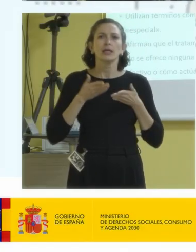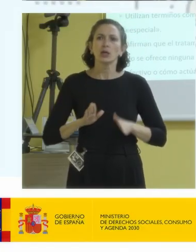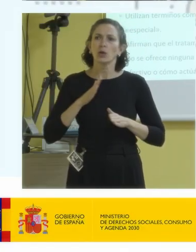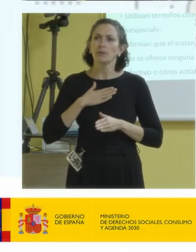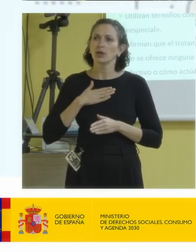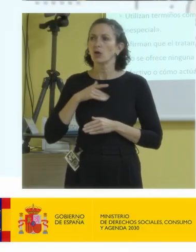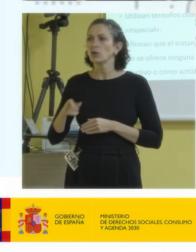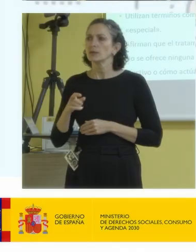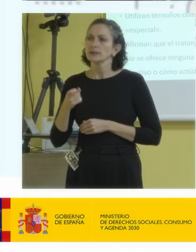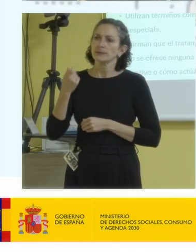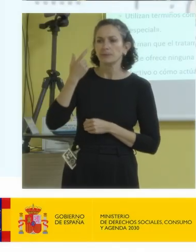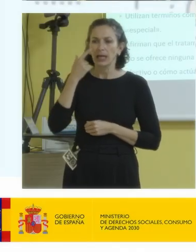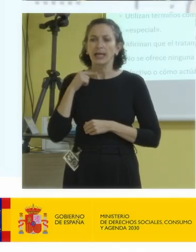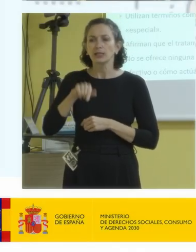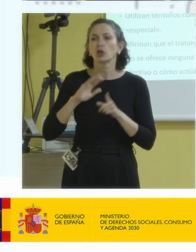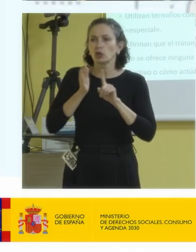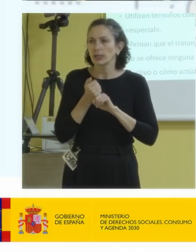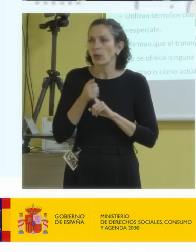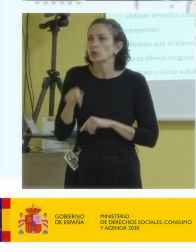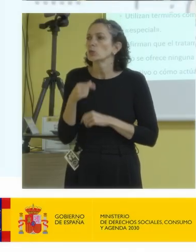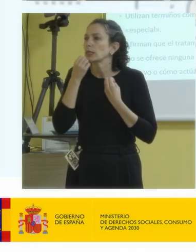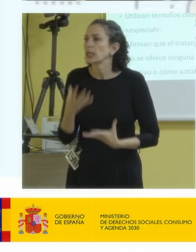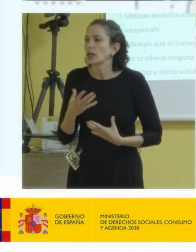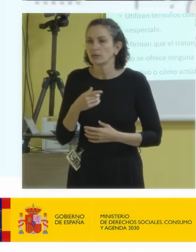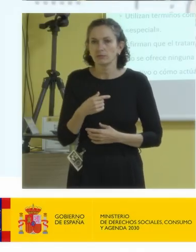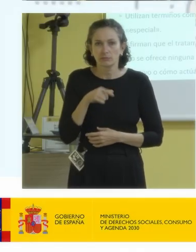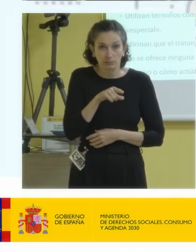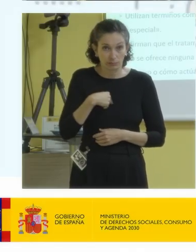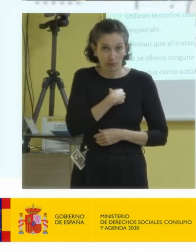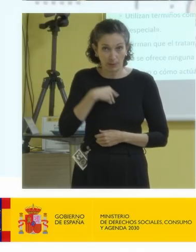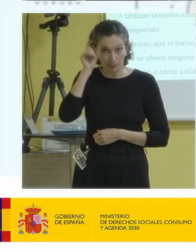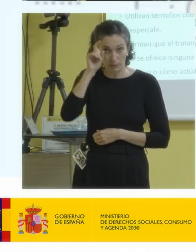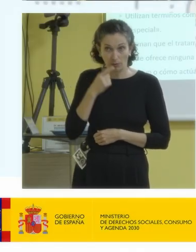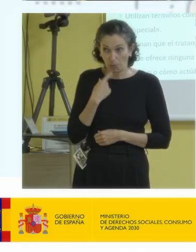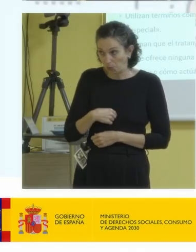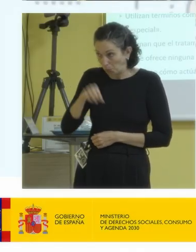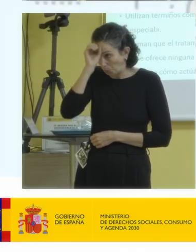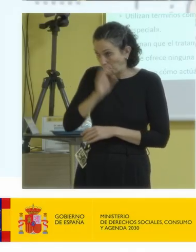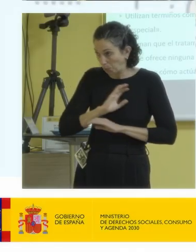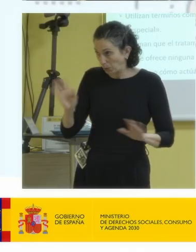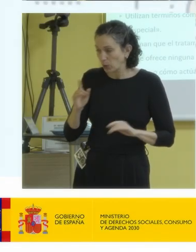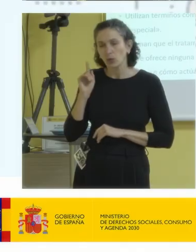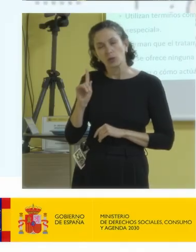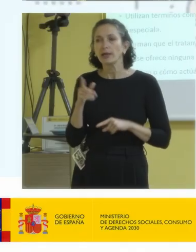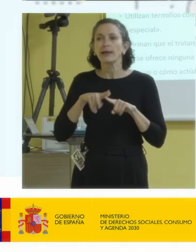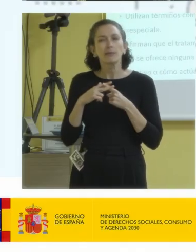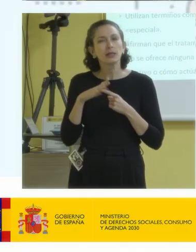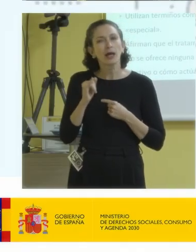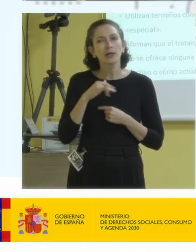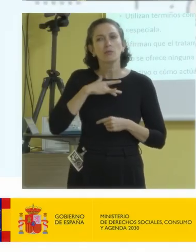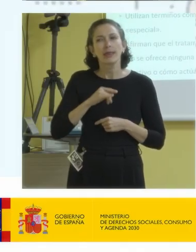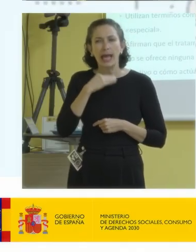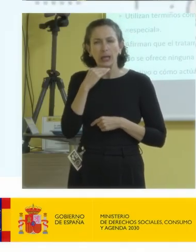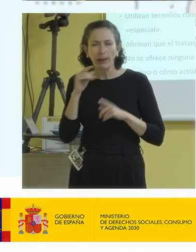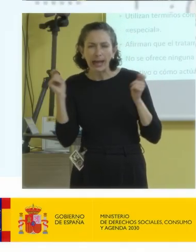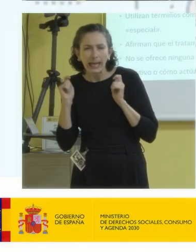encontrado esto, ¿tú qué opinas? Y tú como docente dices, pues no tengo ni puta idea, no sé ni de qué me estás hablando. No, tengo herramientas para detectar cosas que pueden ser una bandera roja,